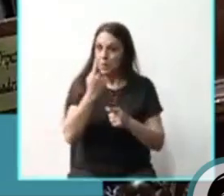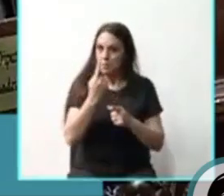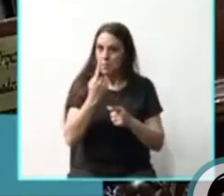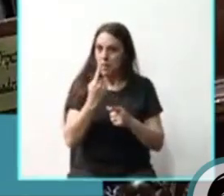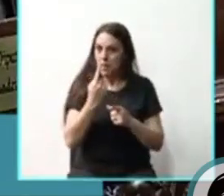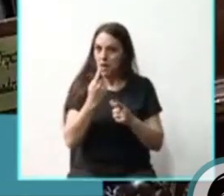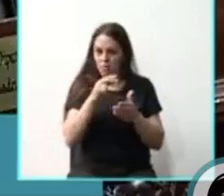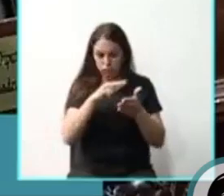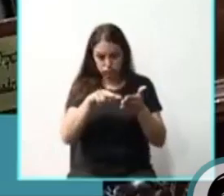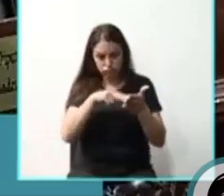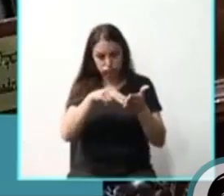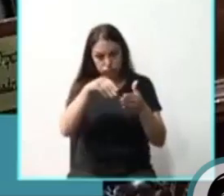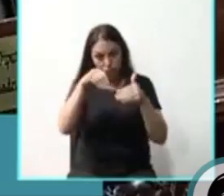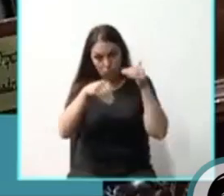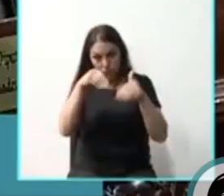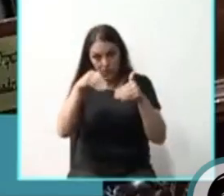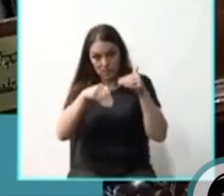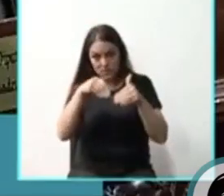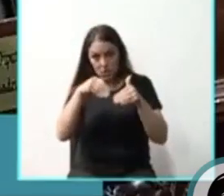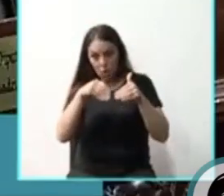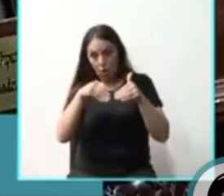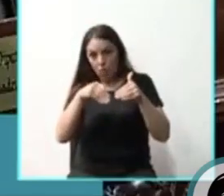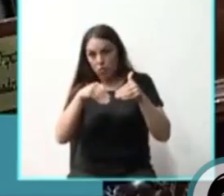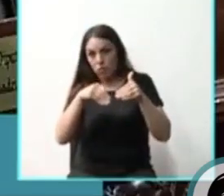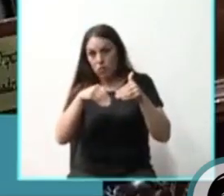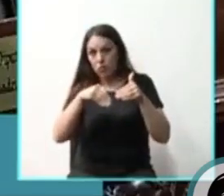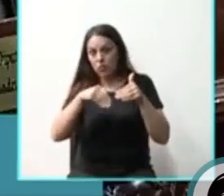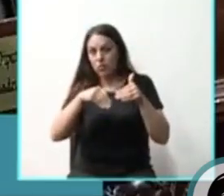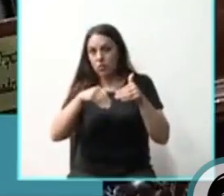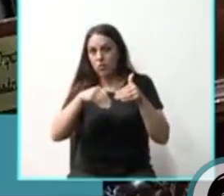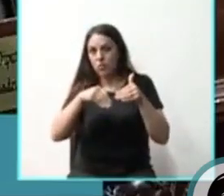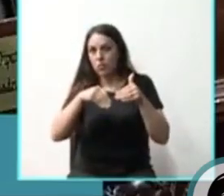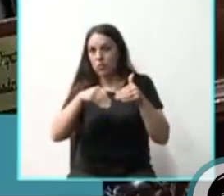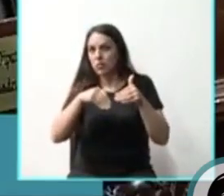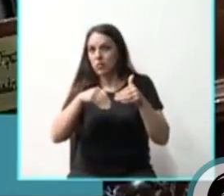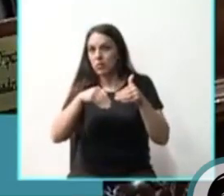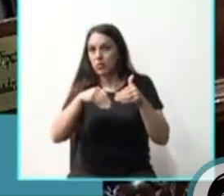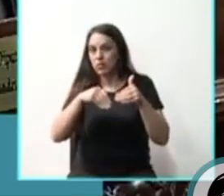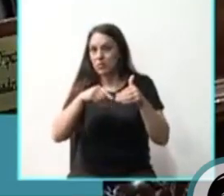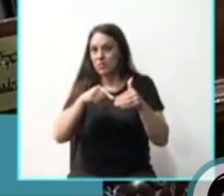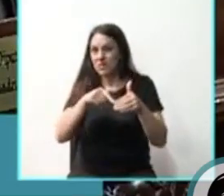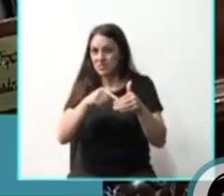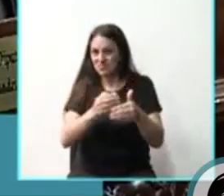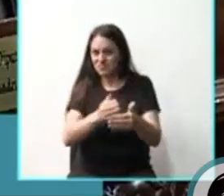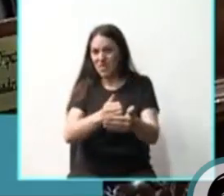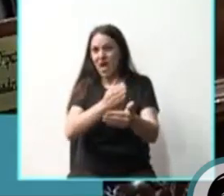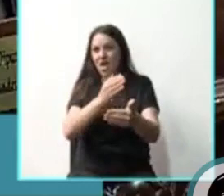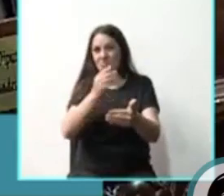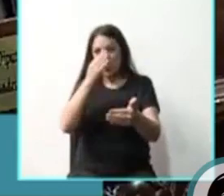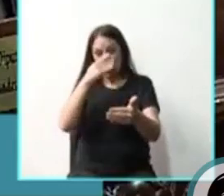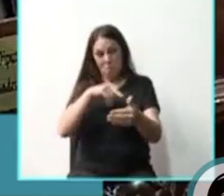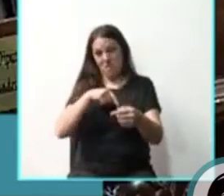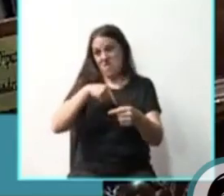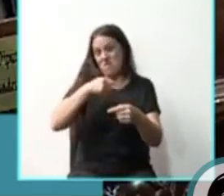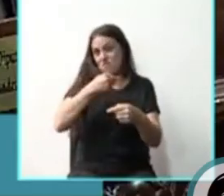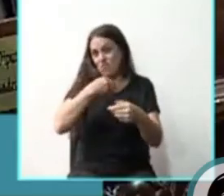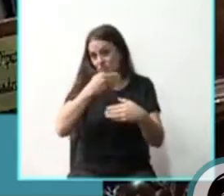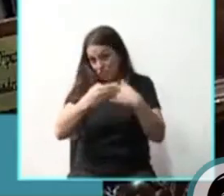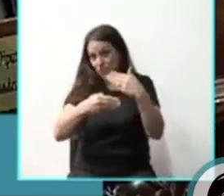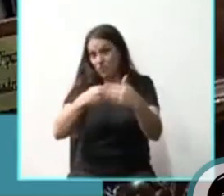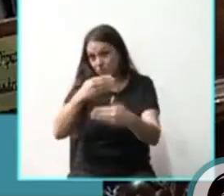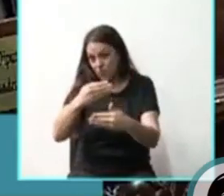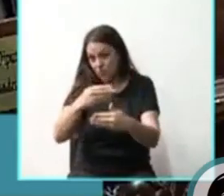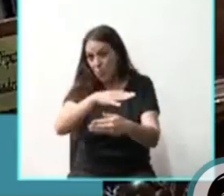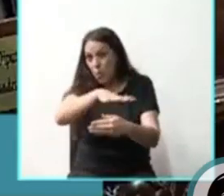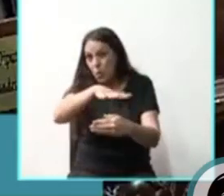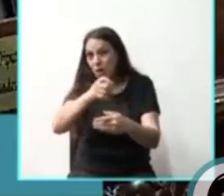votación de el distrito joven que fue la antesala de toda esta priorización entonces por